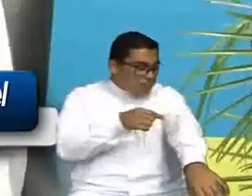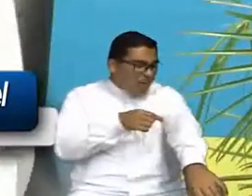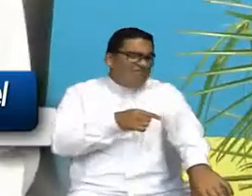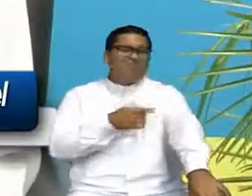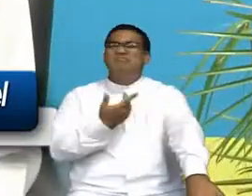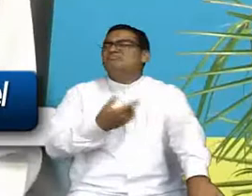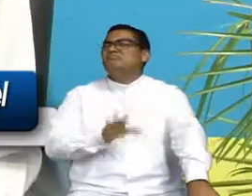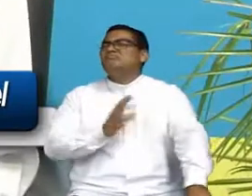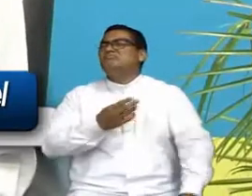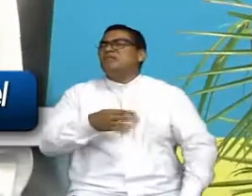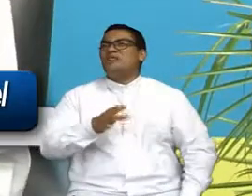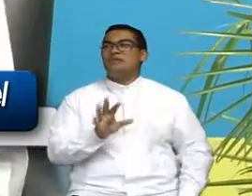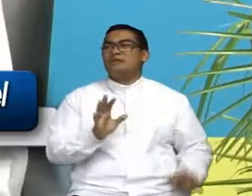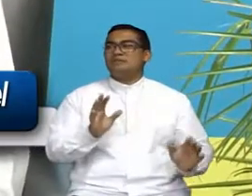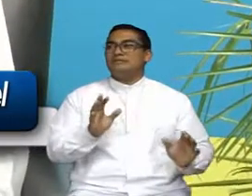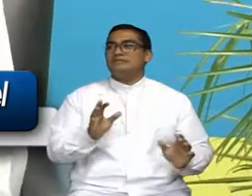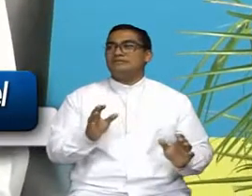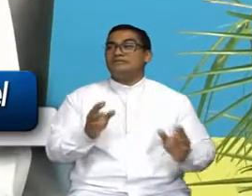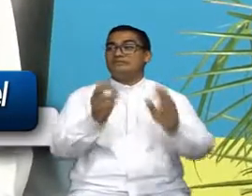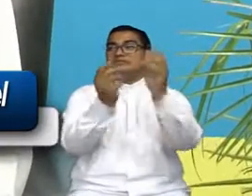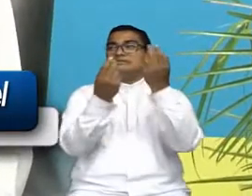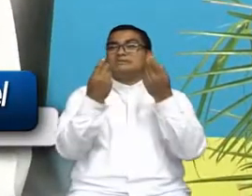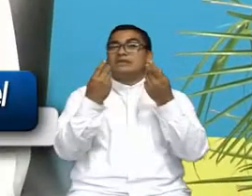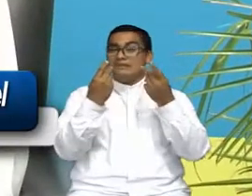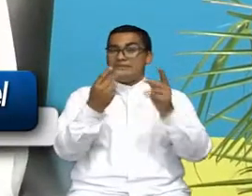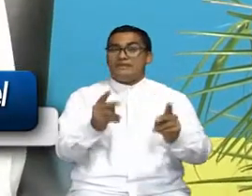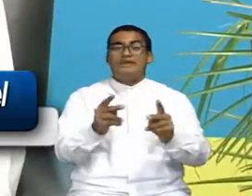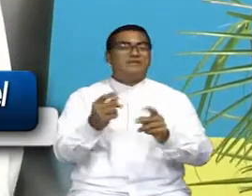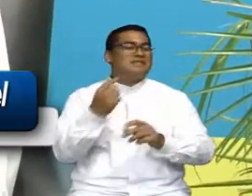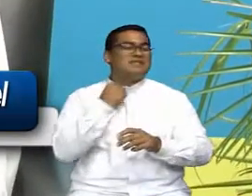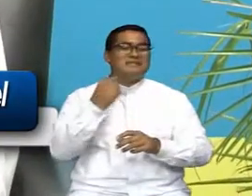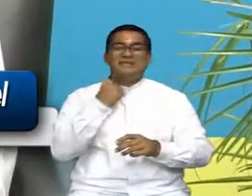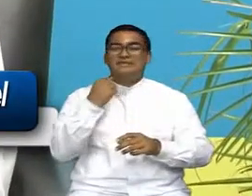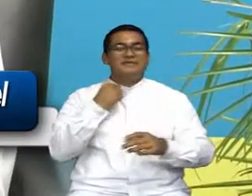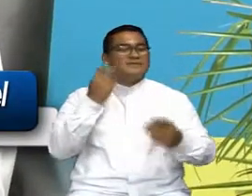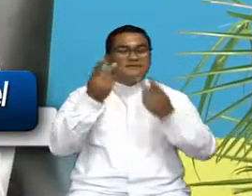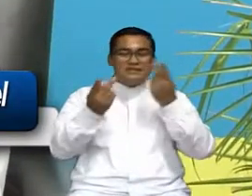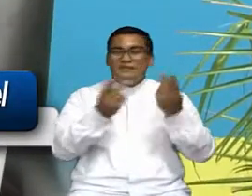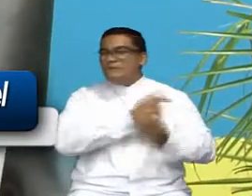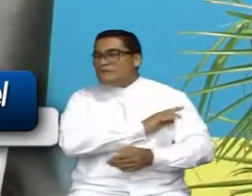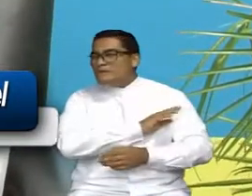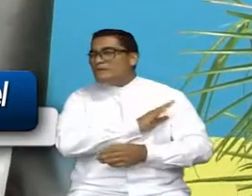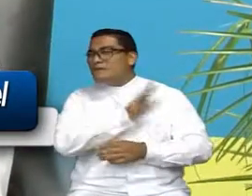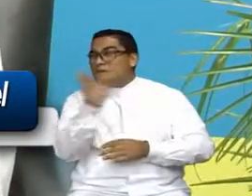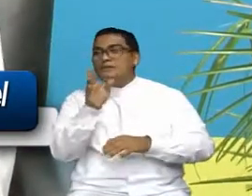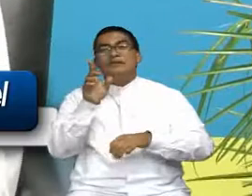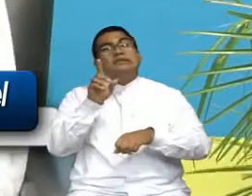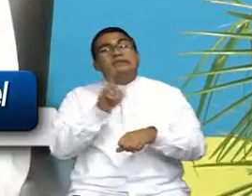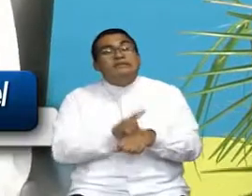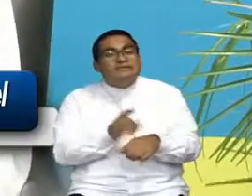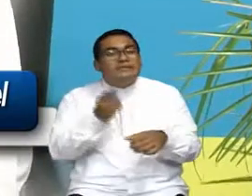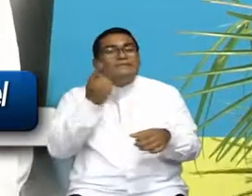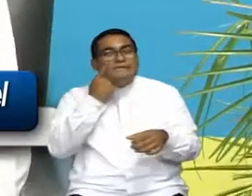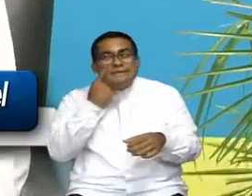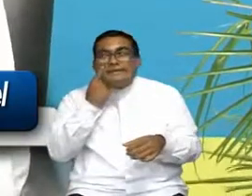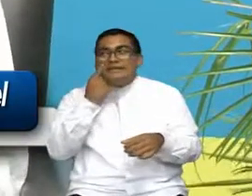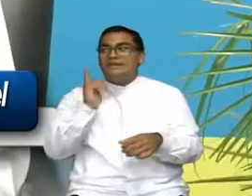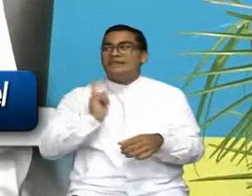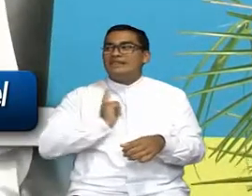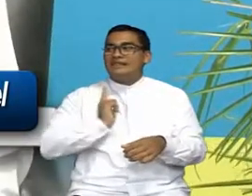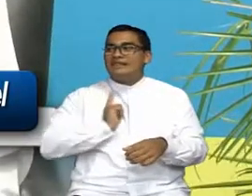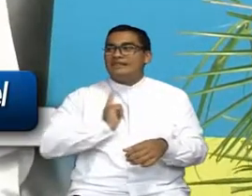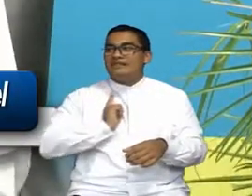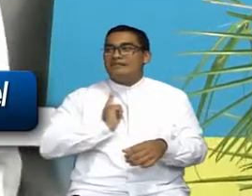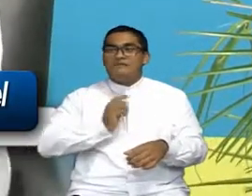Cuando ella viene y dice, es que mire, doctora, es muy frecuente, es muy frecuente. Es que mire, doctora, fíjese que me están